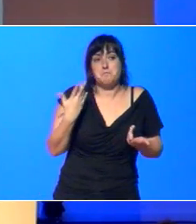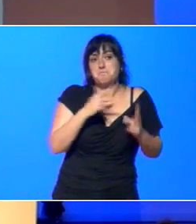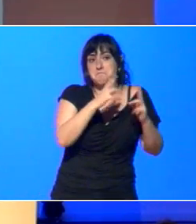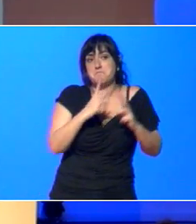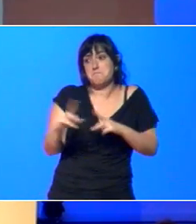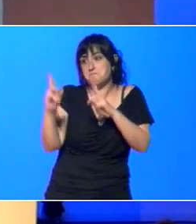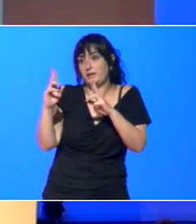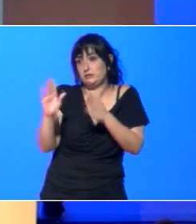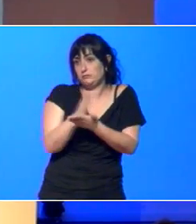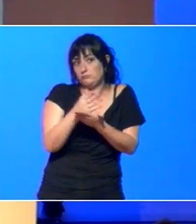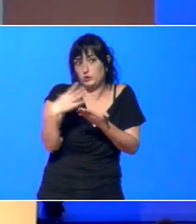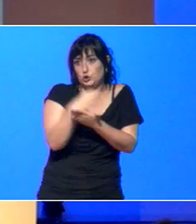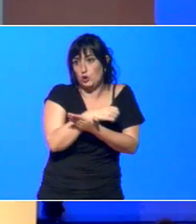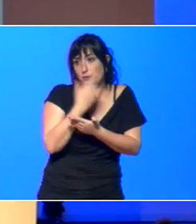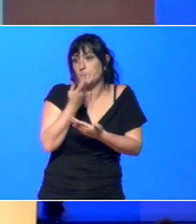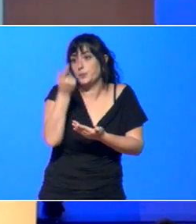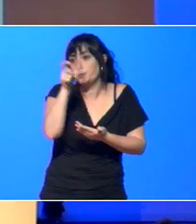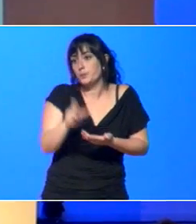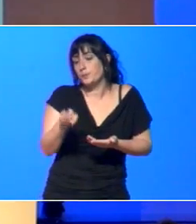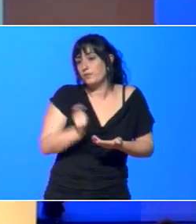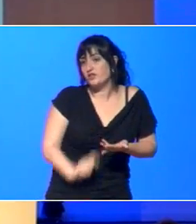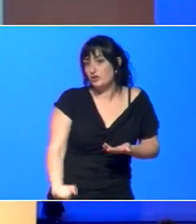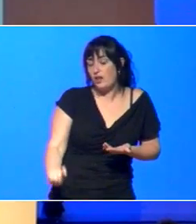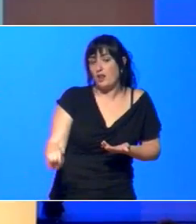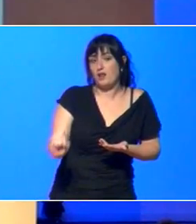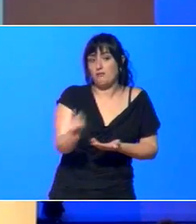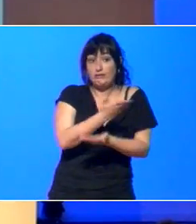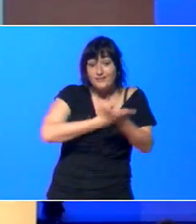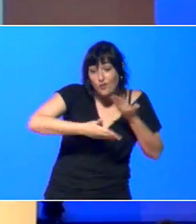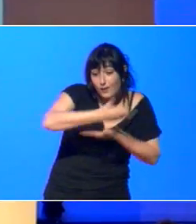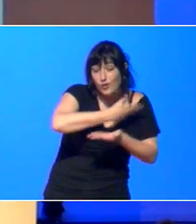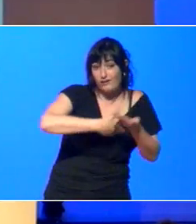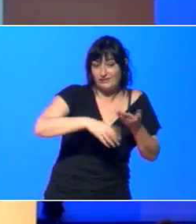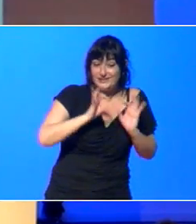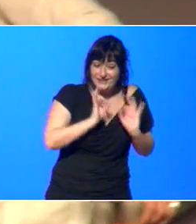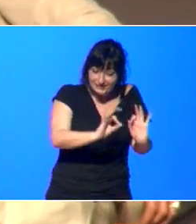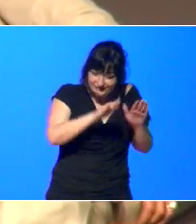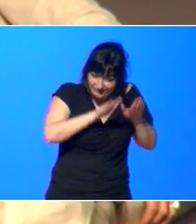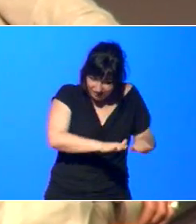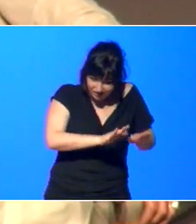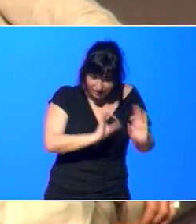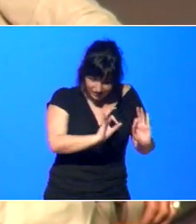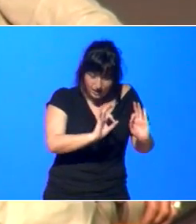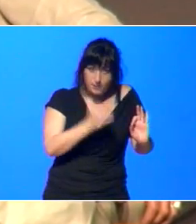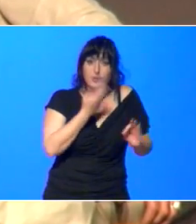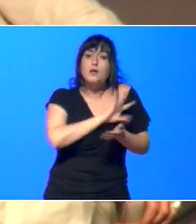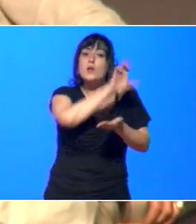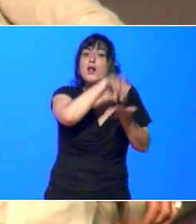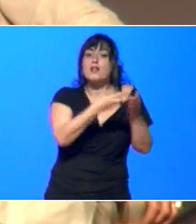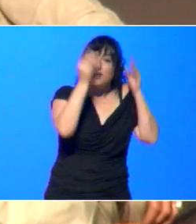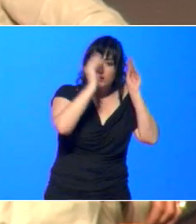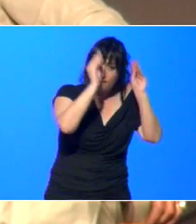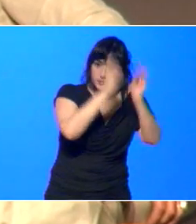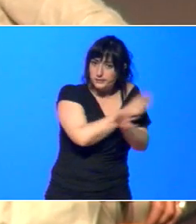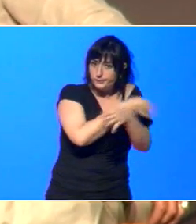un profesional que es estudiante, pero que pueda entrar directamente y colaborar y estar ahí en donde tiene que estar, que es en un centro formativo adecuado al certificado que ese